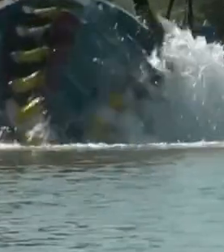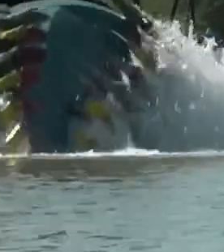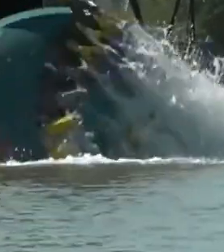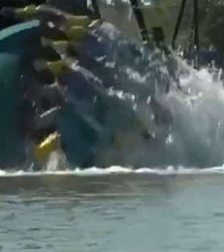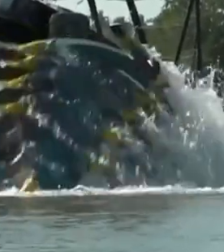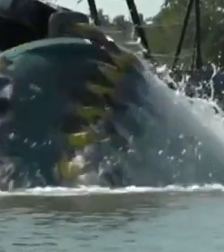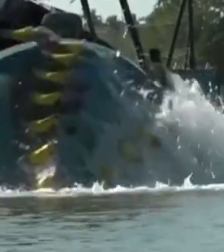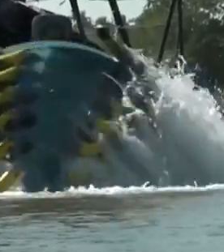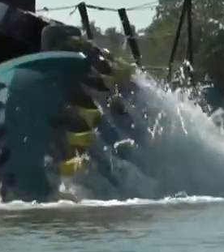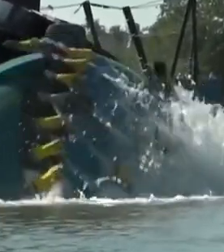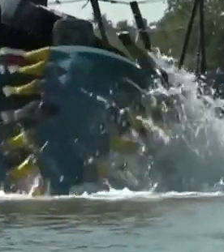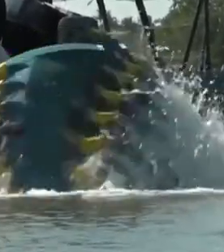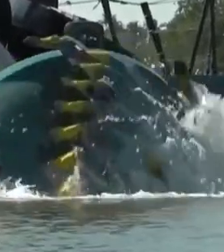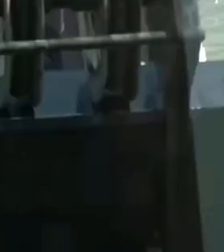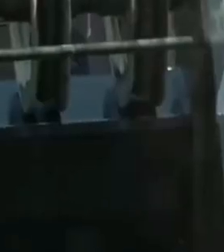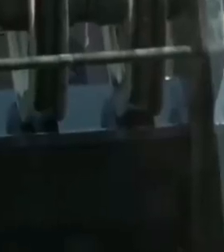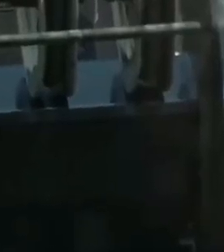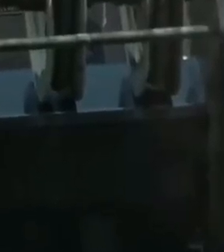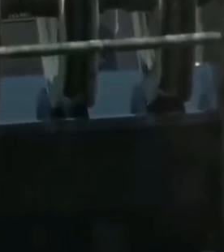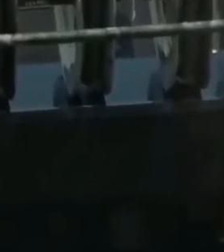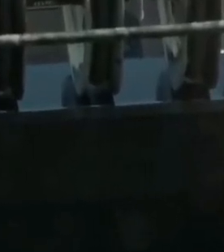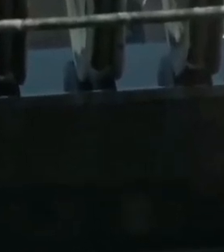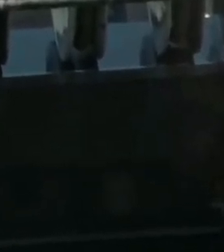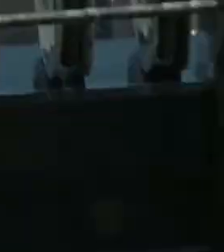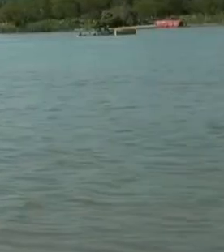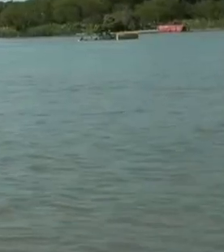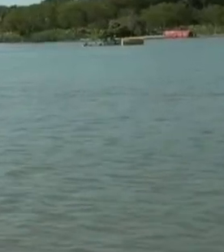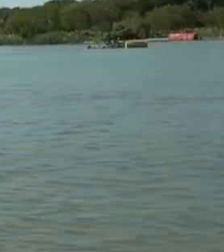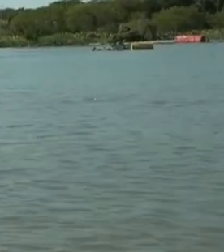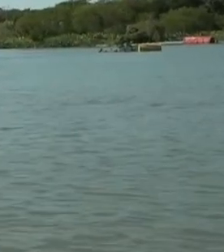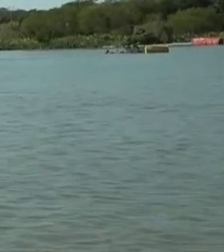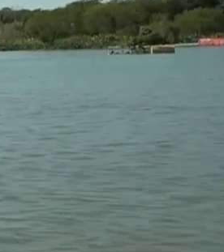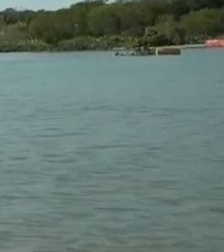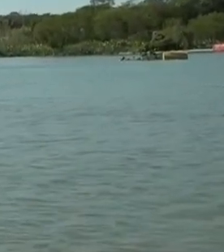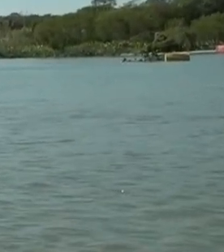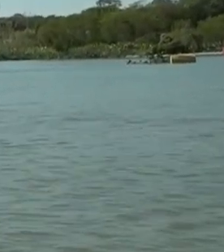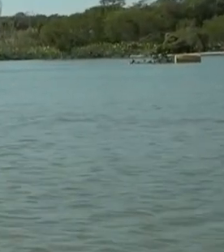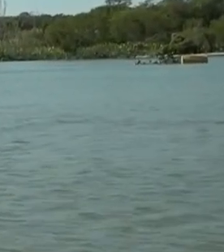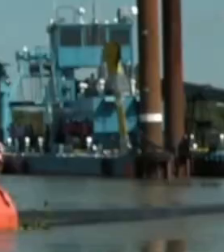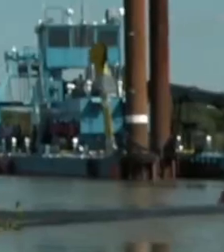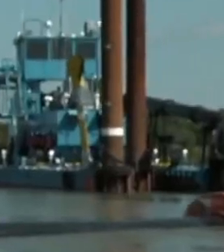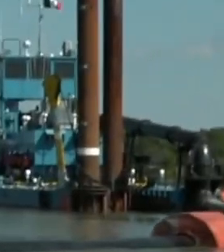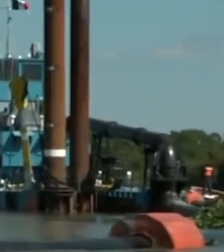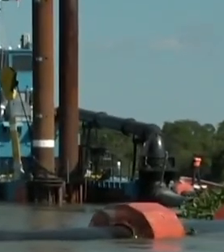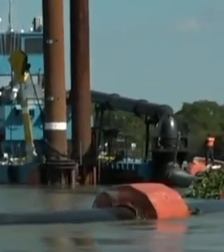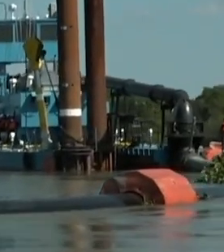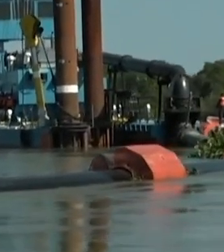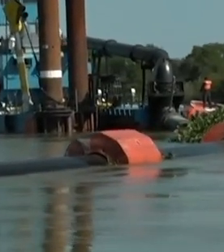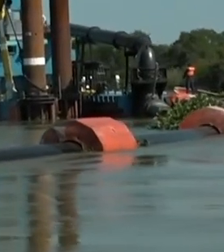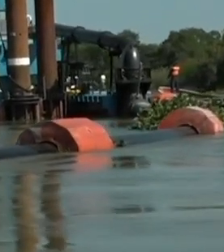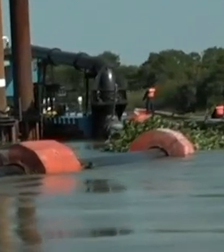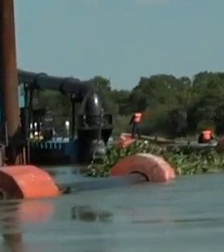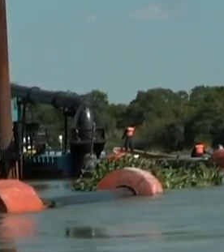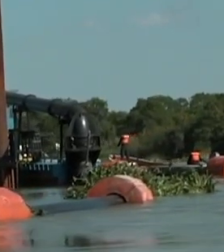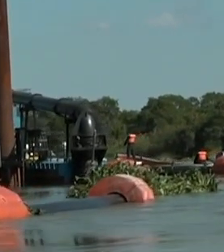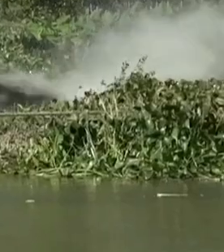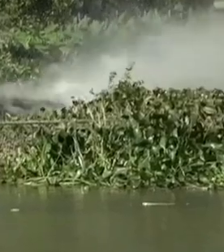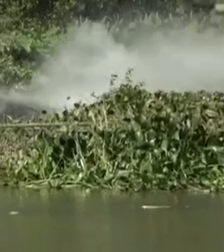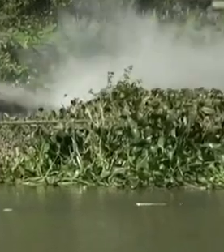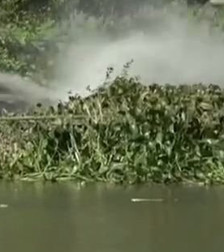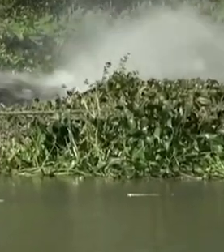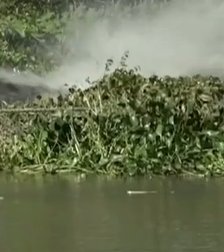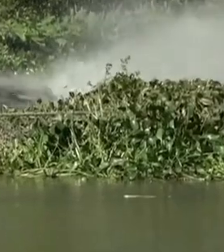cortador, realizan el corte y la succión del fondo marino, transportando el material dragado por medio de una tubería de descarga